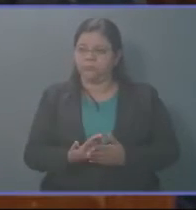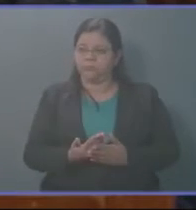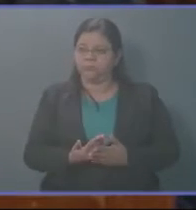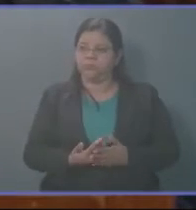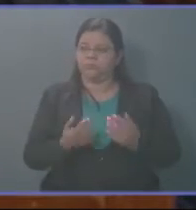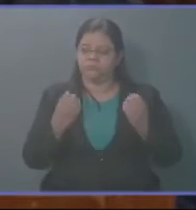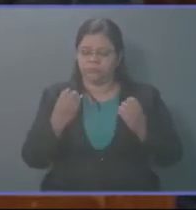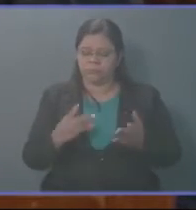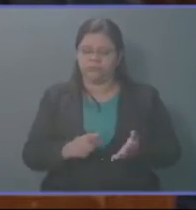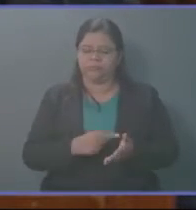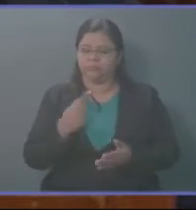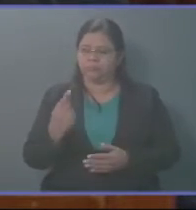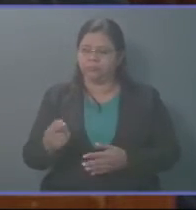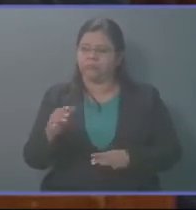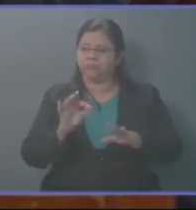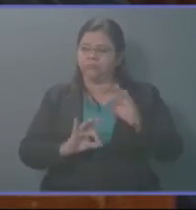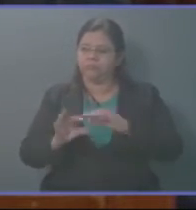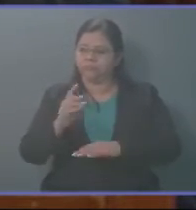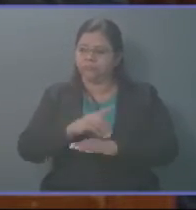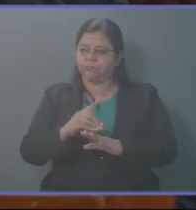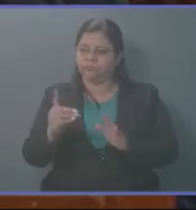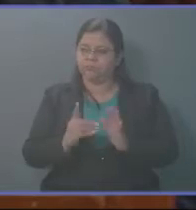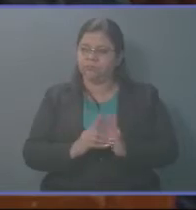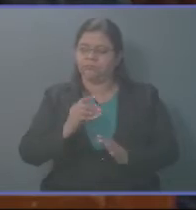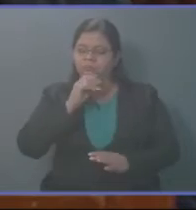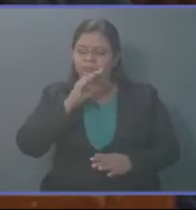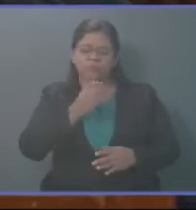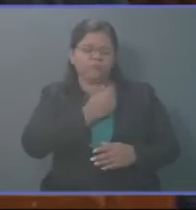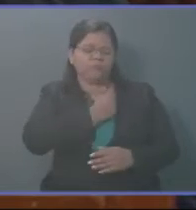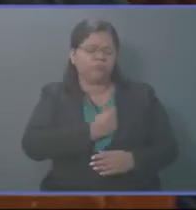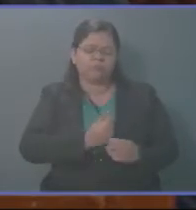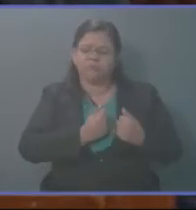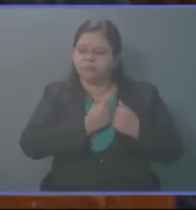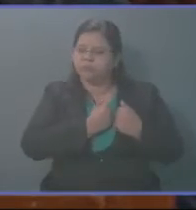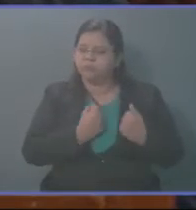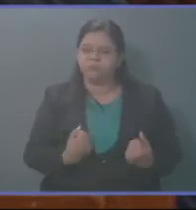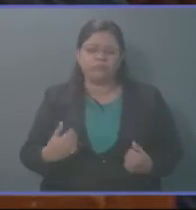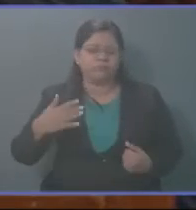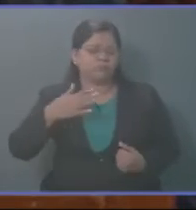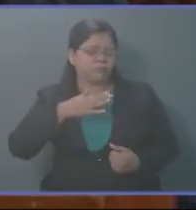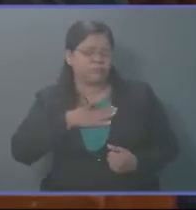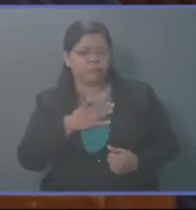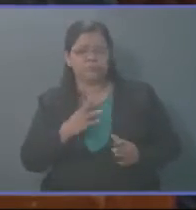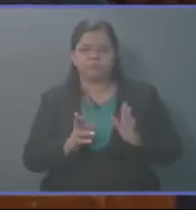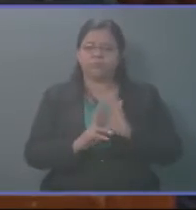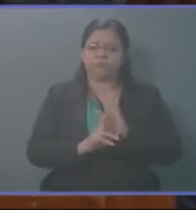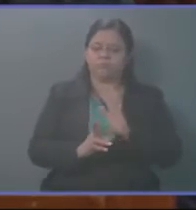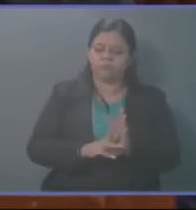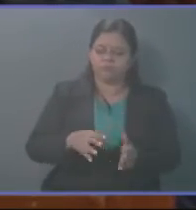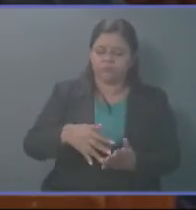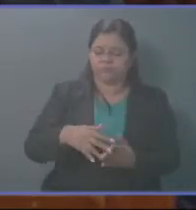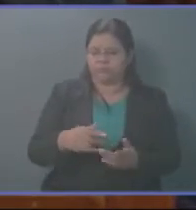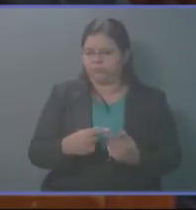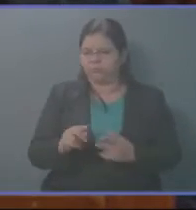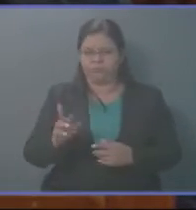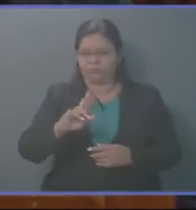muchas veces algunos diputados se rascan las vestiduras diciendo que tienen la voz del pueblo y lo que menos tienen es